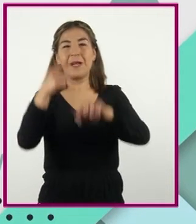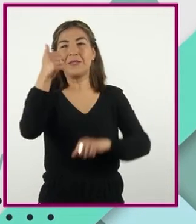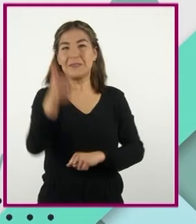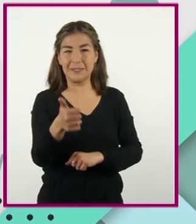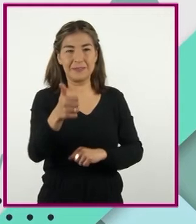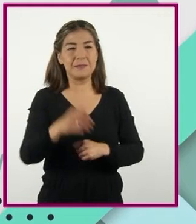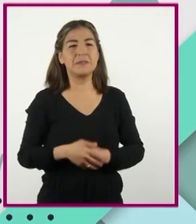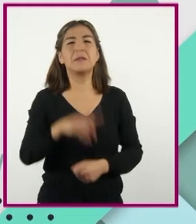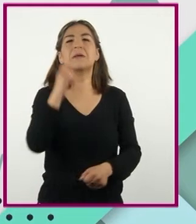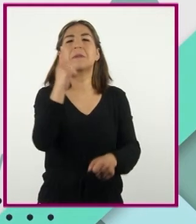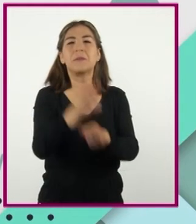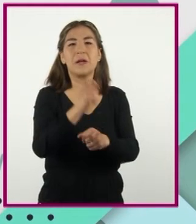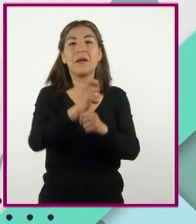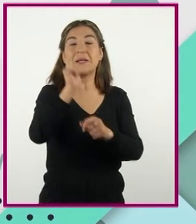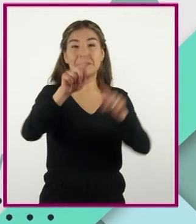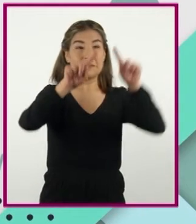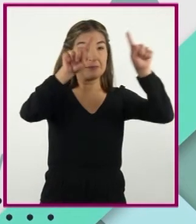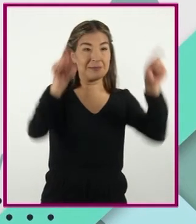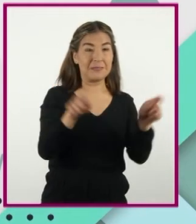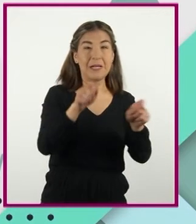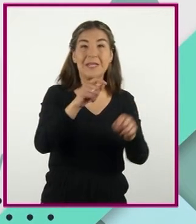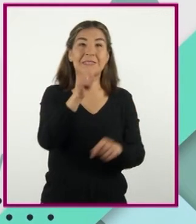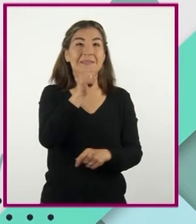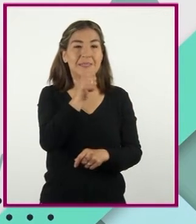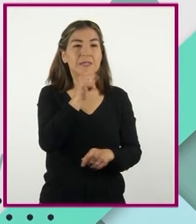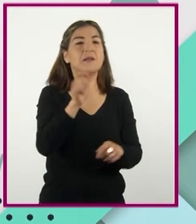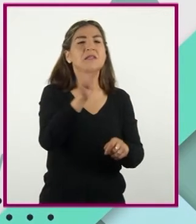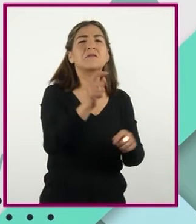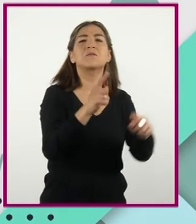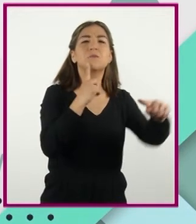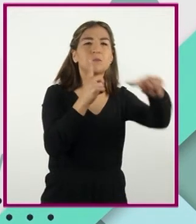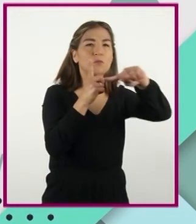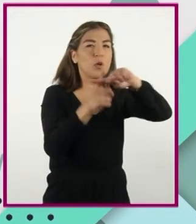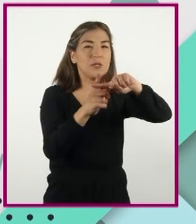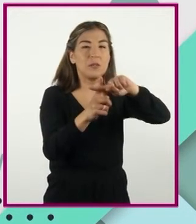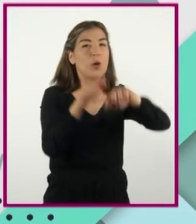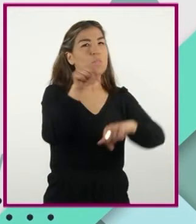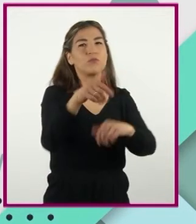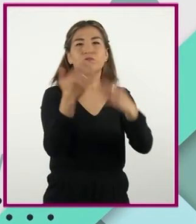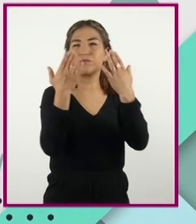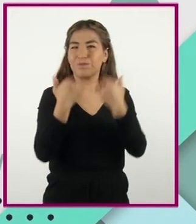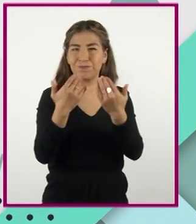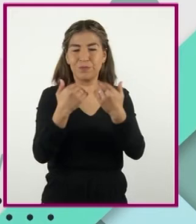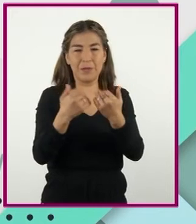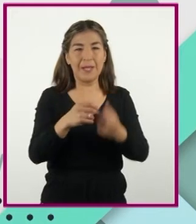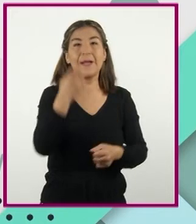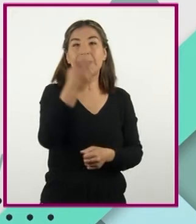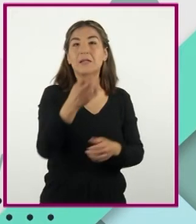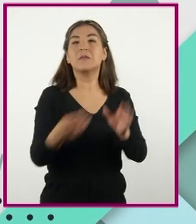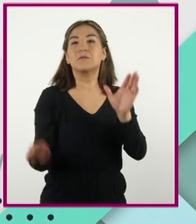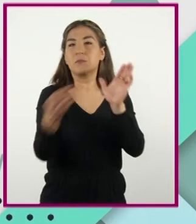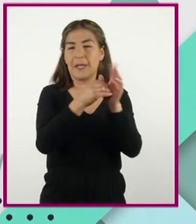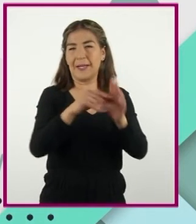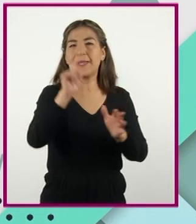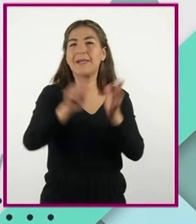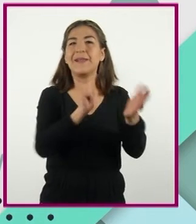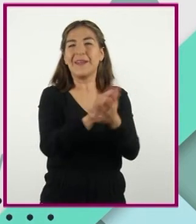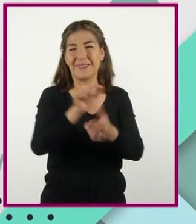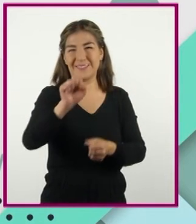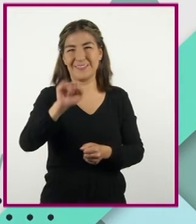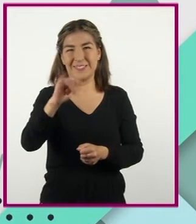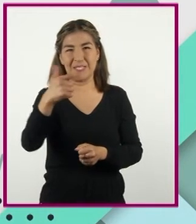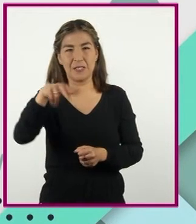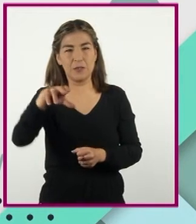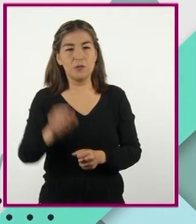primer polinomio, antes del paréntesis, hay un signo positivo que no se escribe. Al aplicar las leyes de los signos de